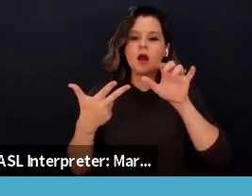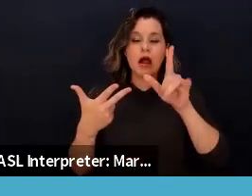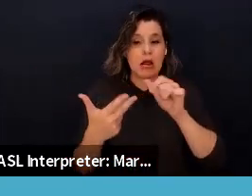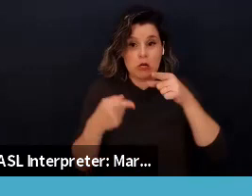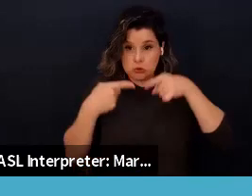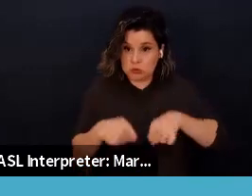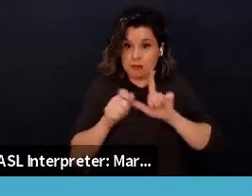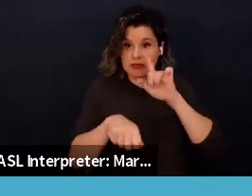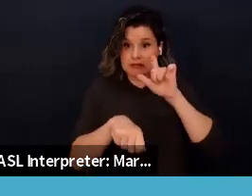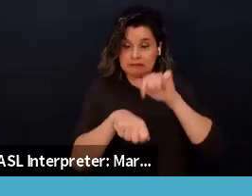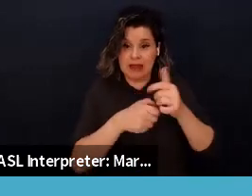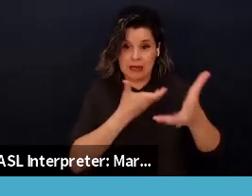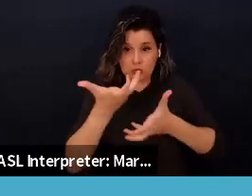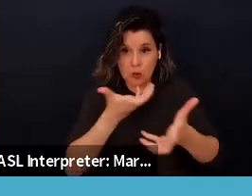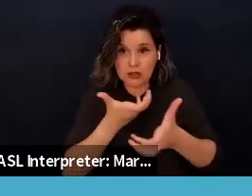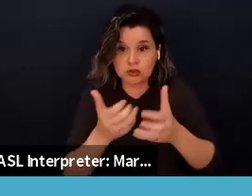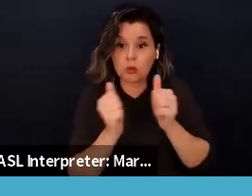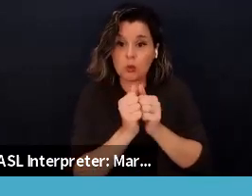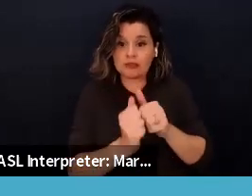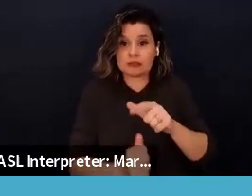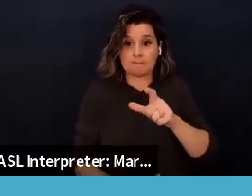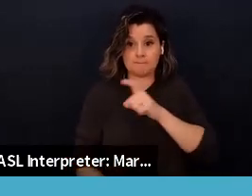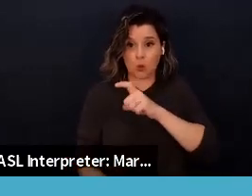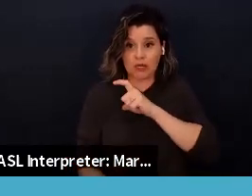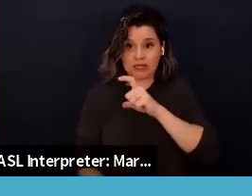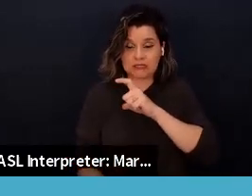esta interacción con la policía,